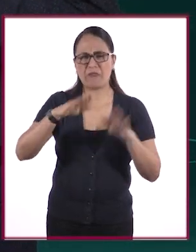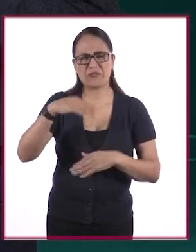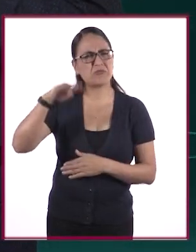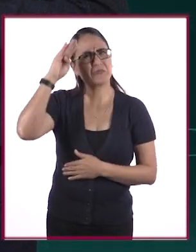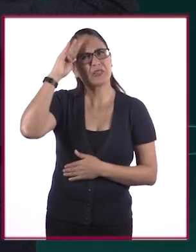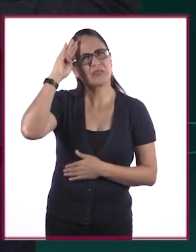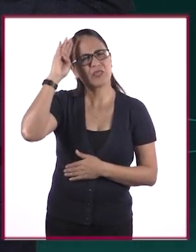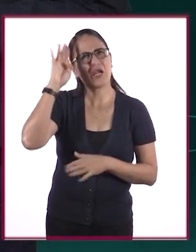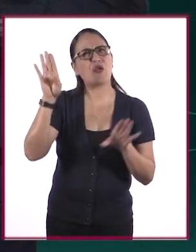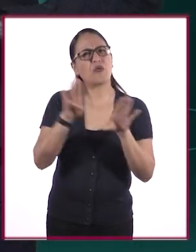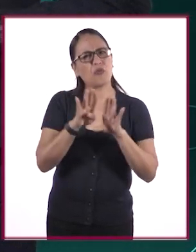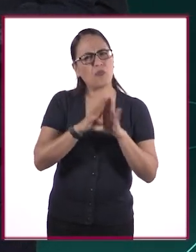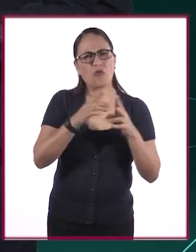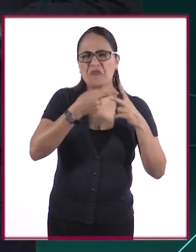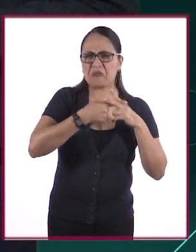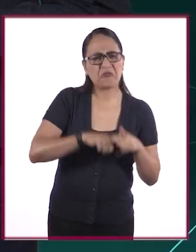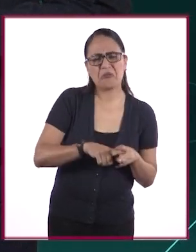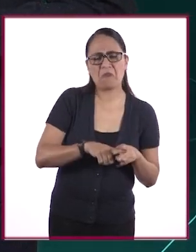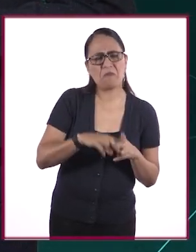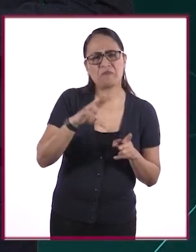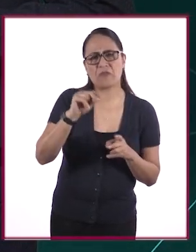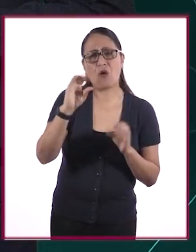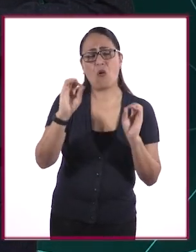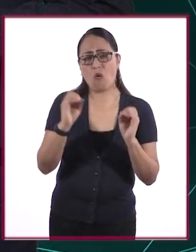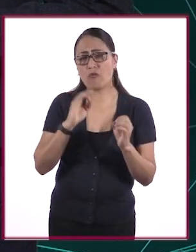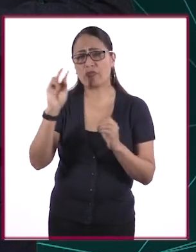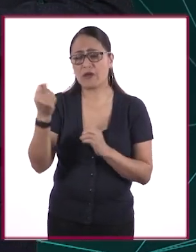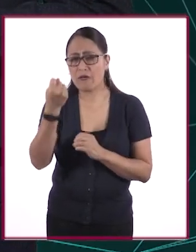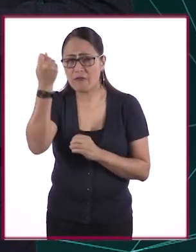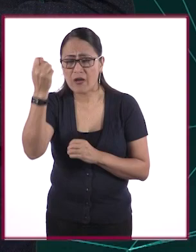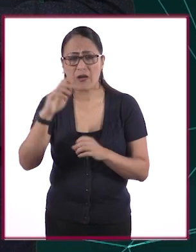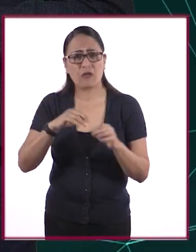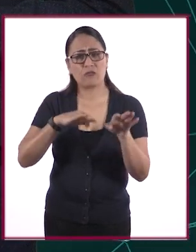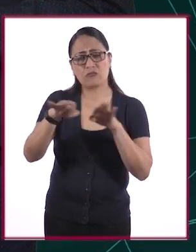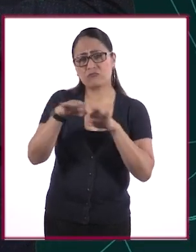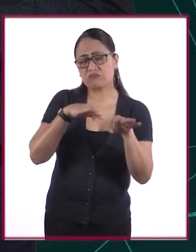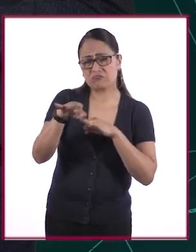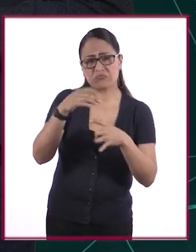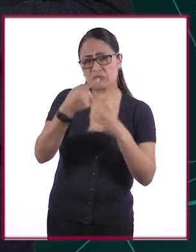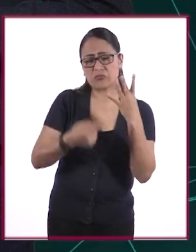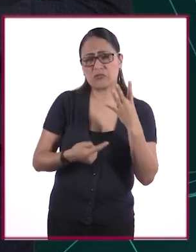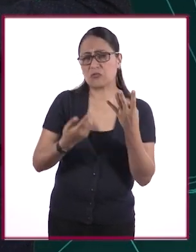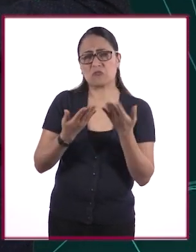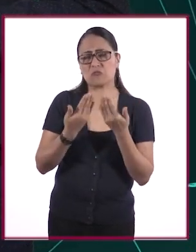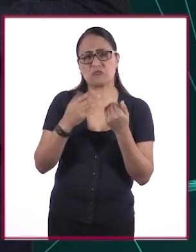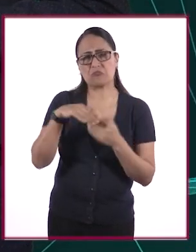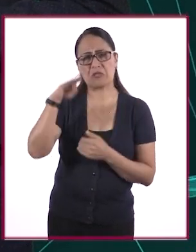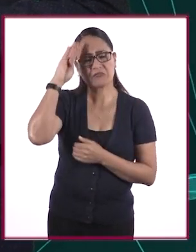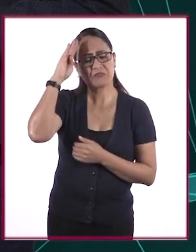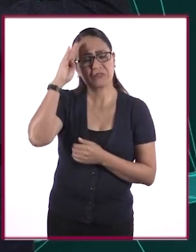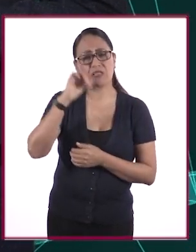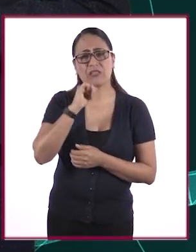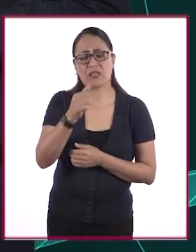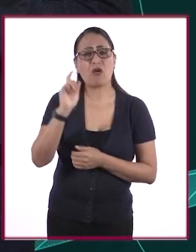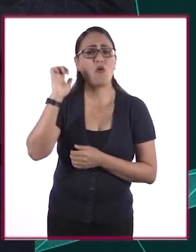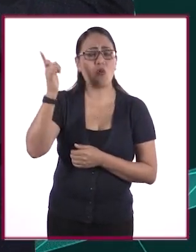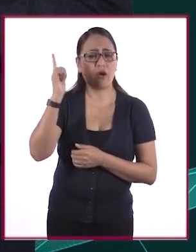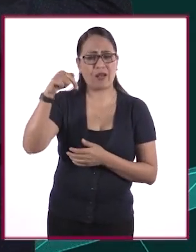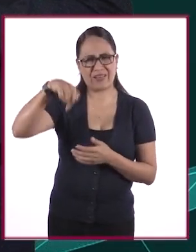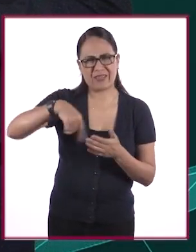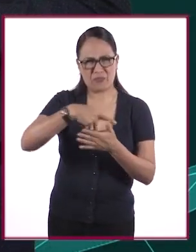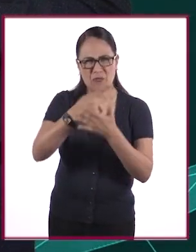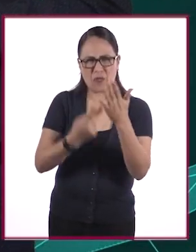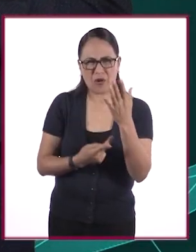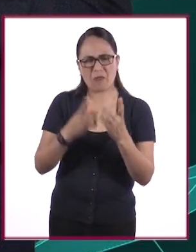en cómo surgieron o todo el trabajo, tecnología o innovación que hay detrás de lo que utilizamos. Ojalá que con este programa surjan